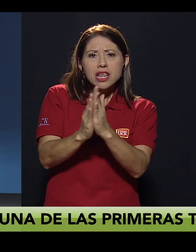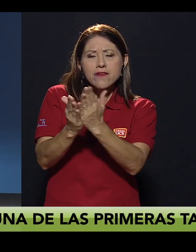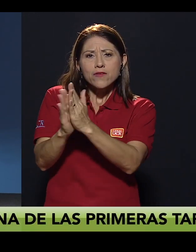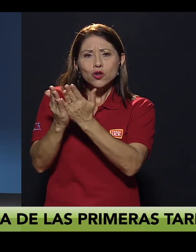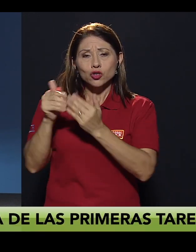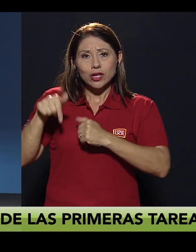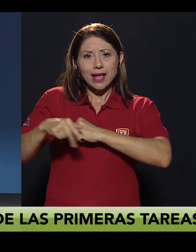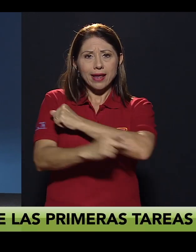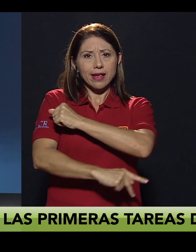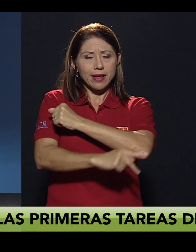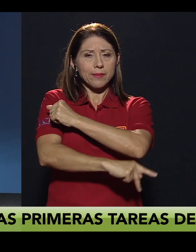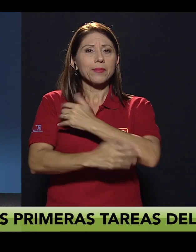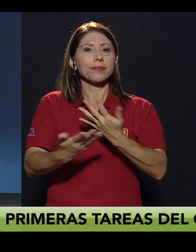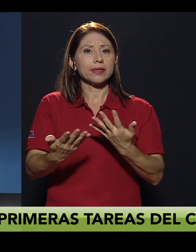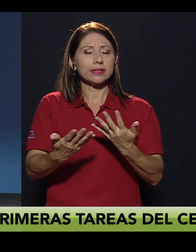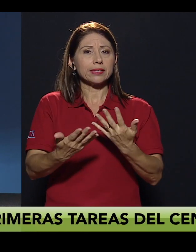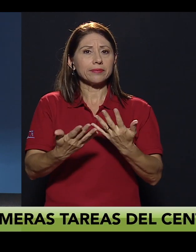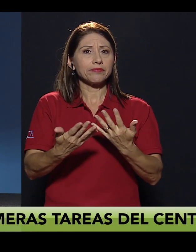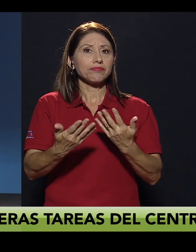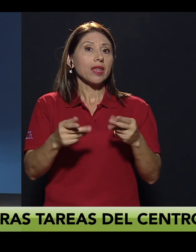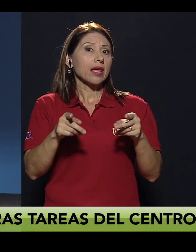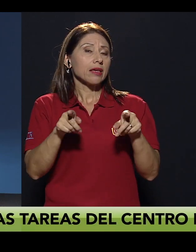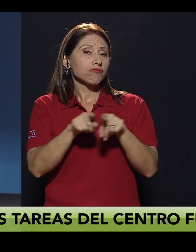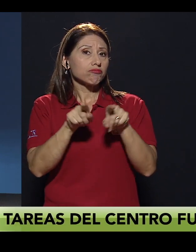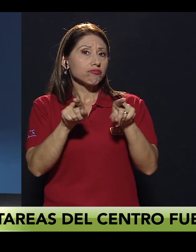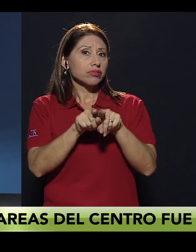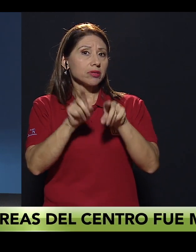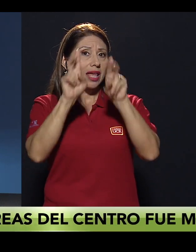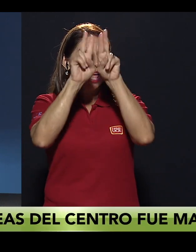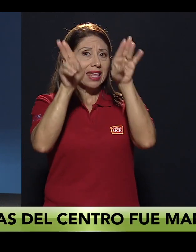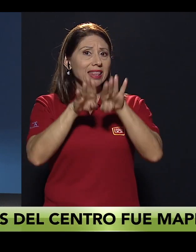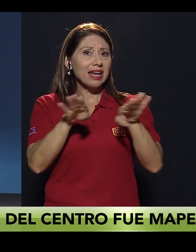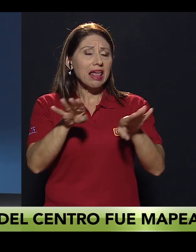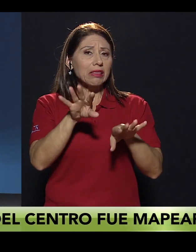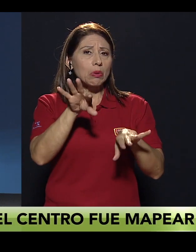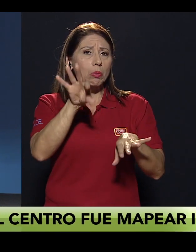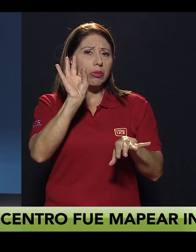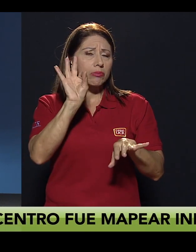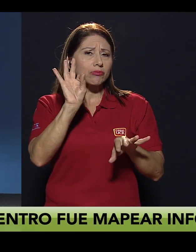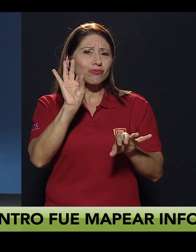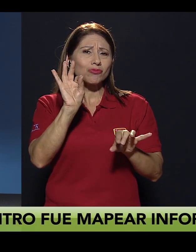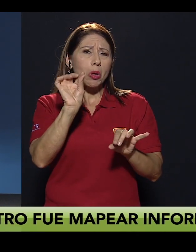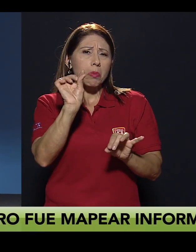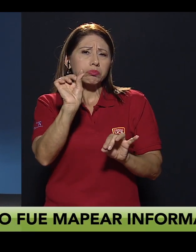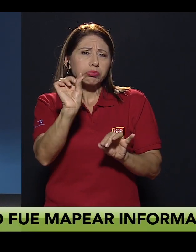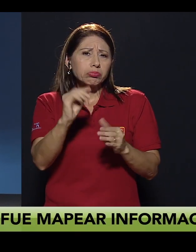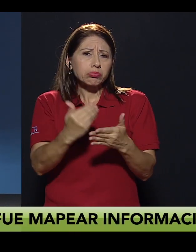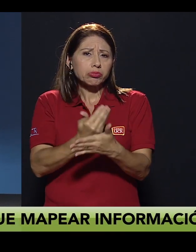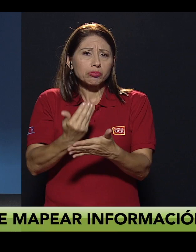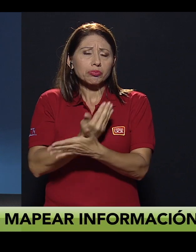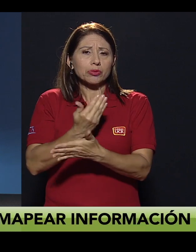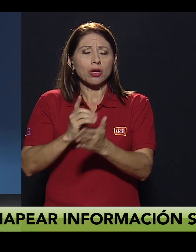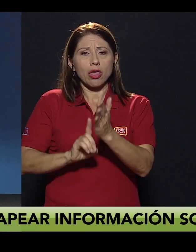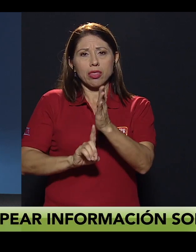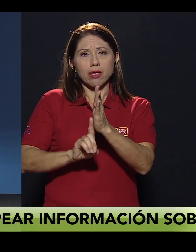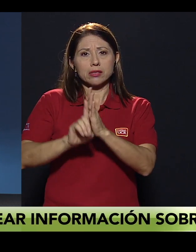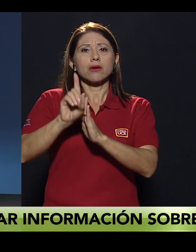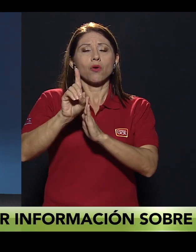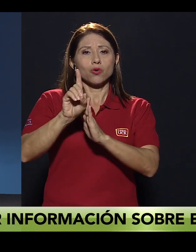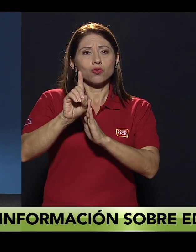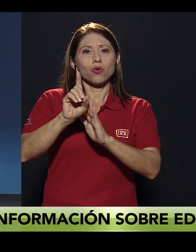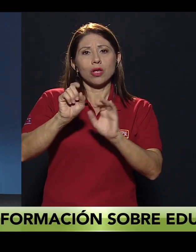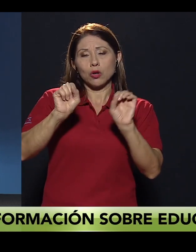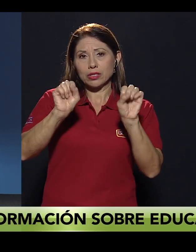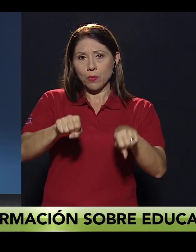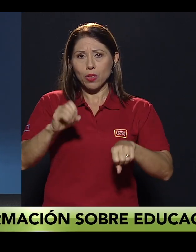los libros que circulaban en el país y en Internet era relativamente incipiente incluso el